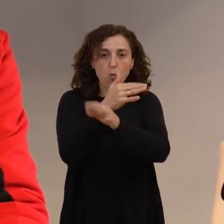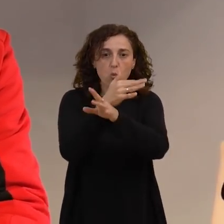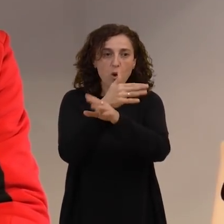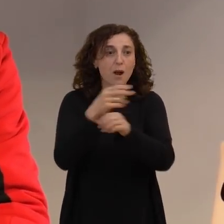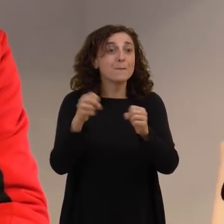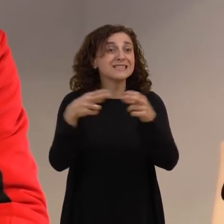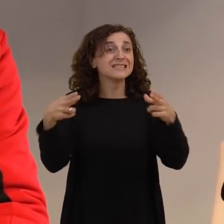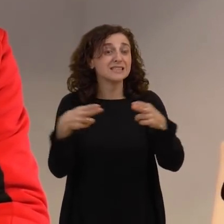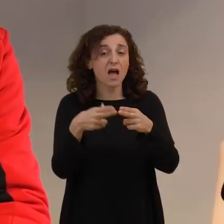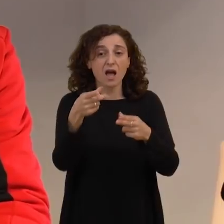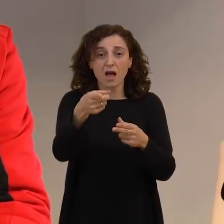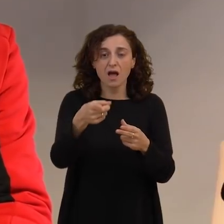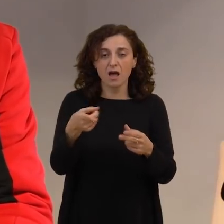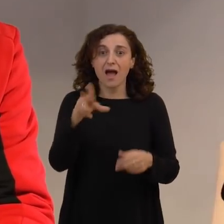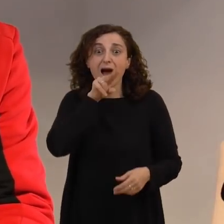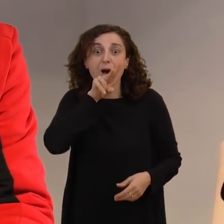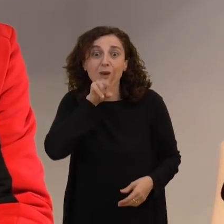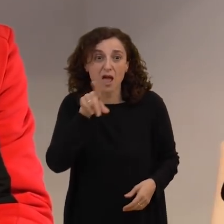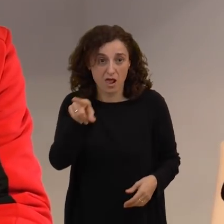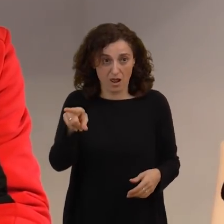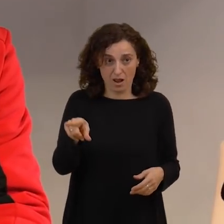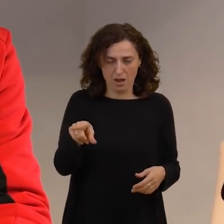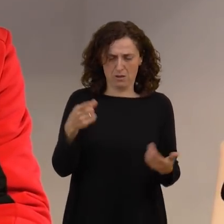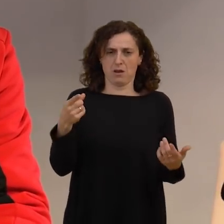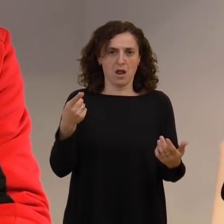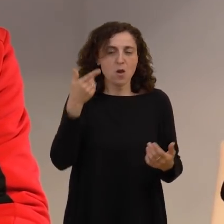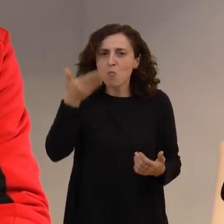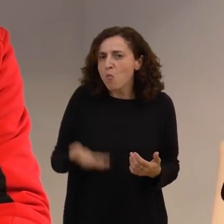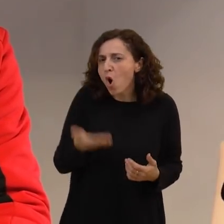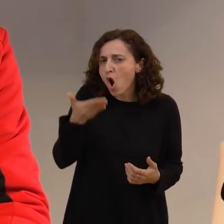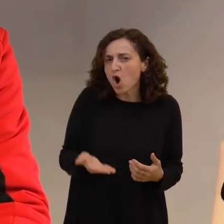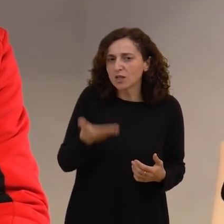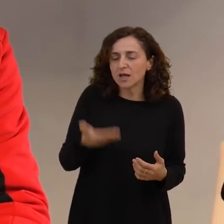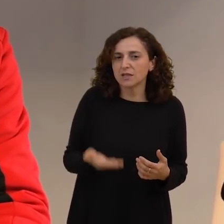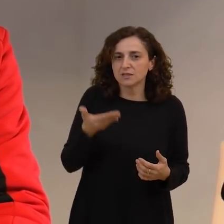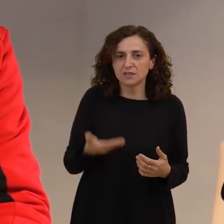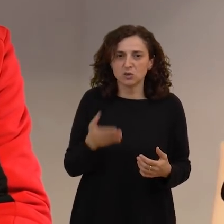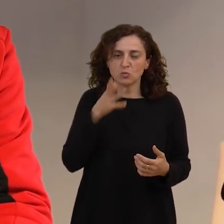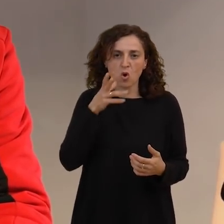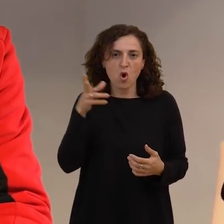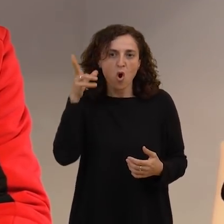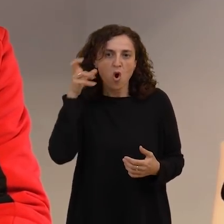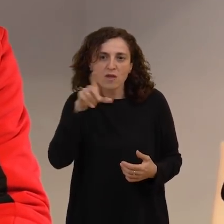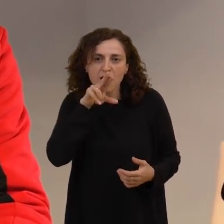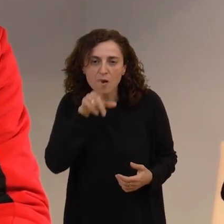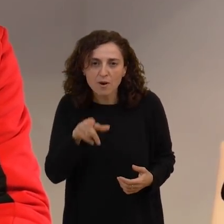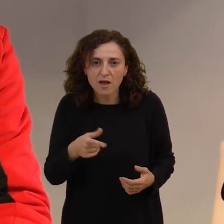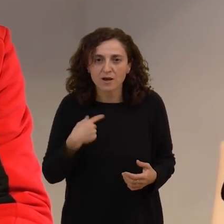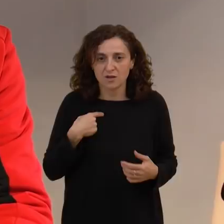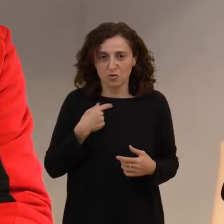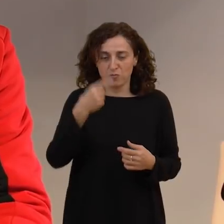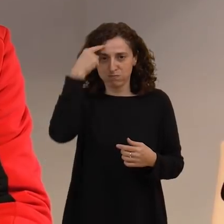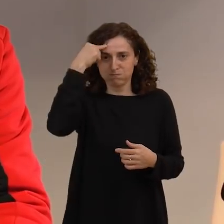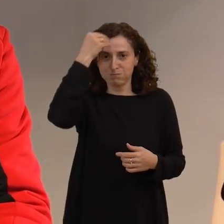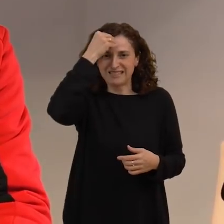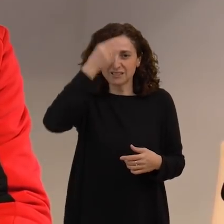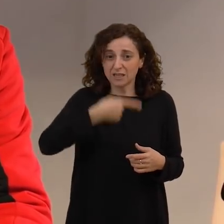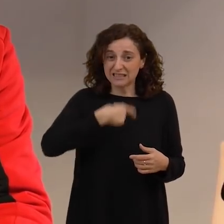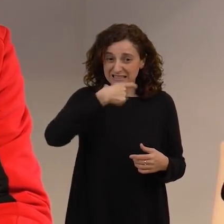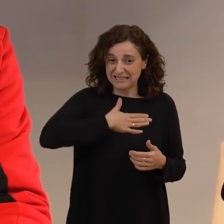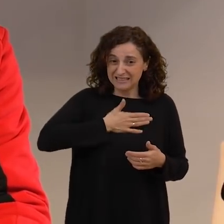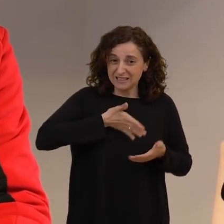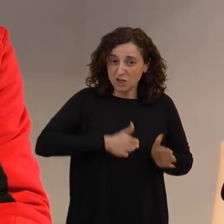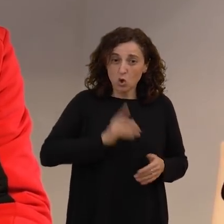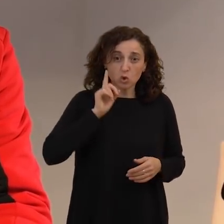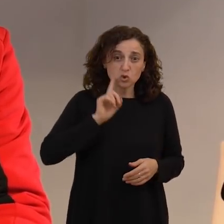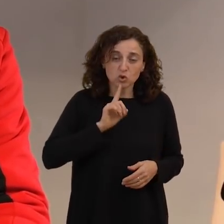en la piscina, hablando. Eso es importantísimo. Oyes hablar a una persona cuando lo primero que piensas es cómo